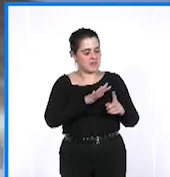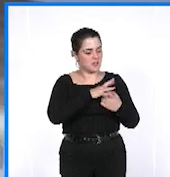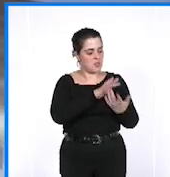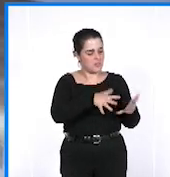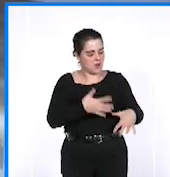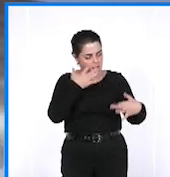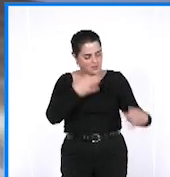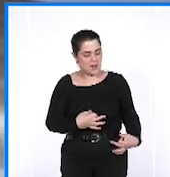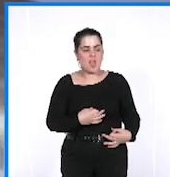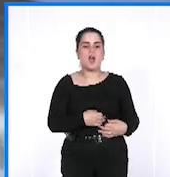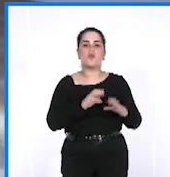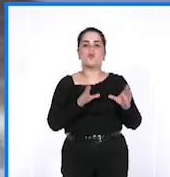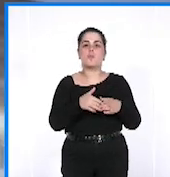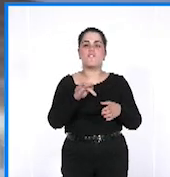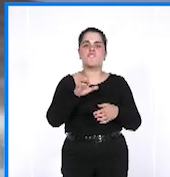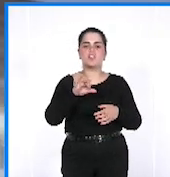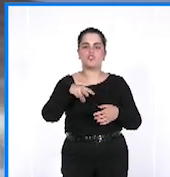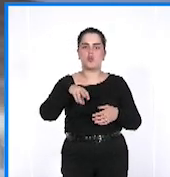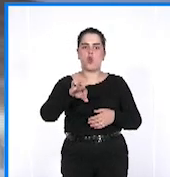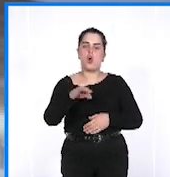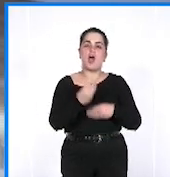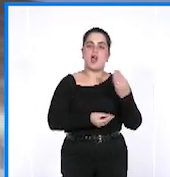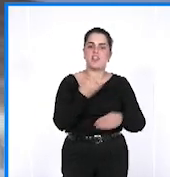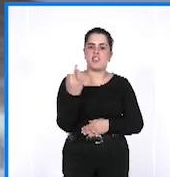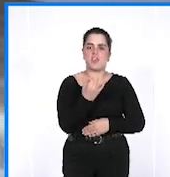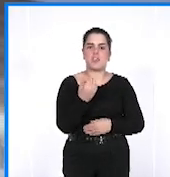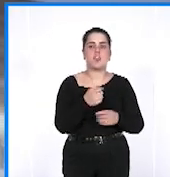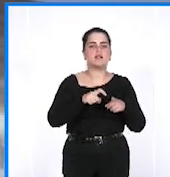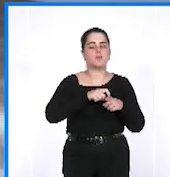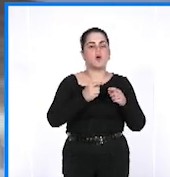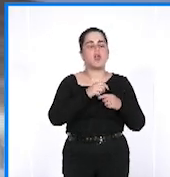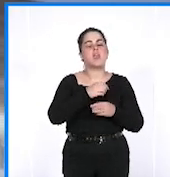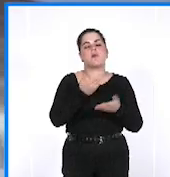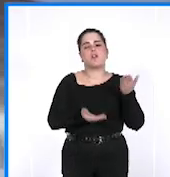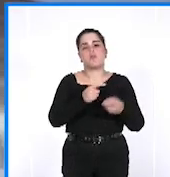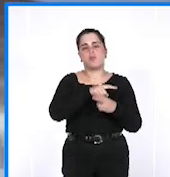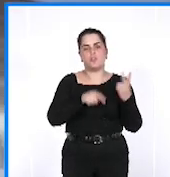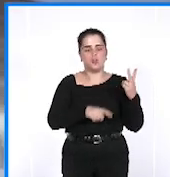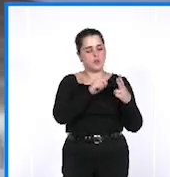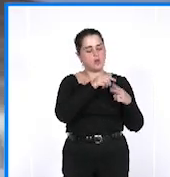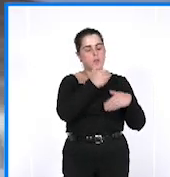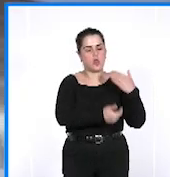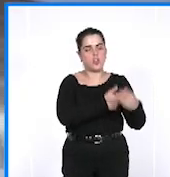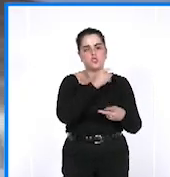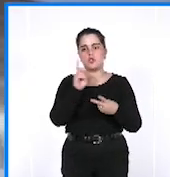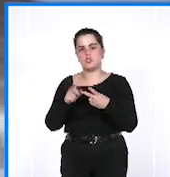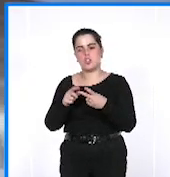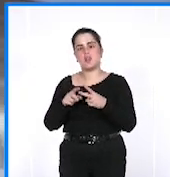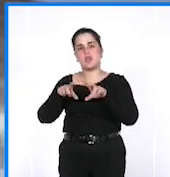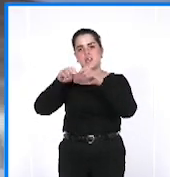desde el equipo de Fresno lo que hemos hecho ha sido dos tipos de evaluaciones la evaluación de procesos y la evaluación